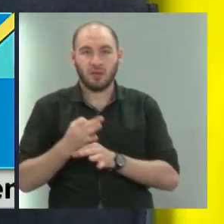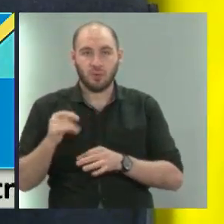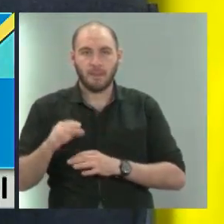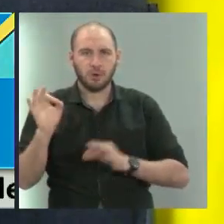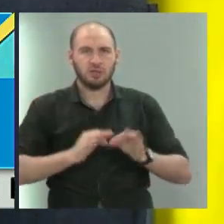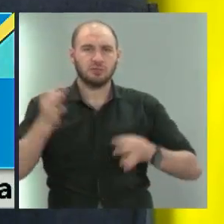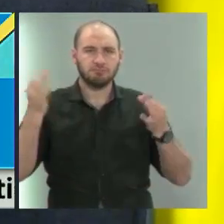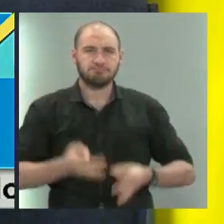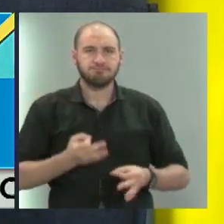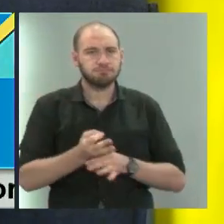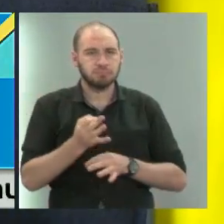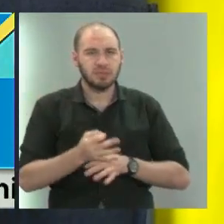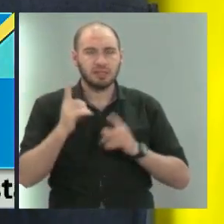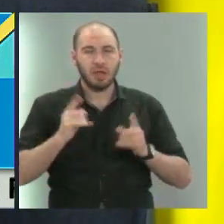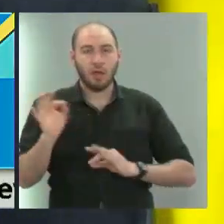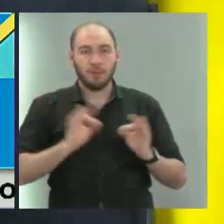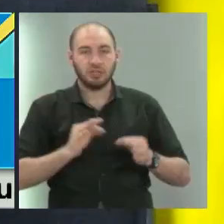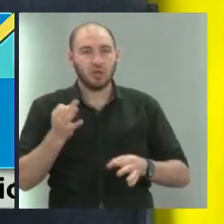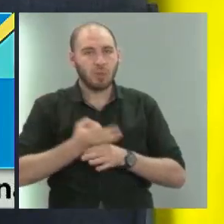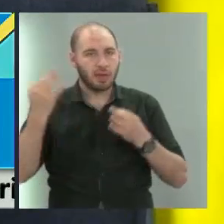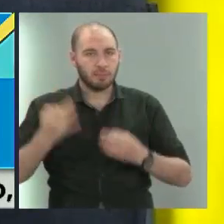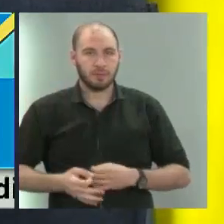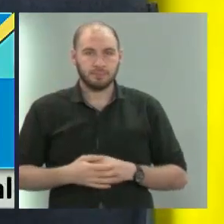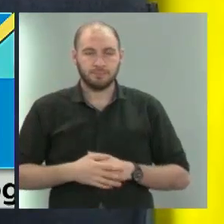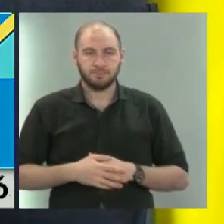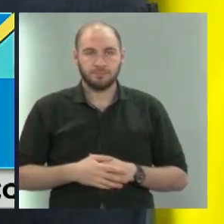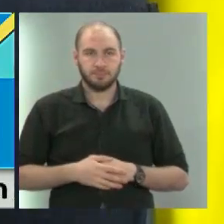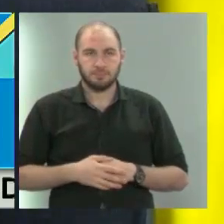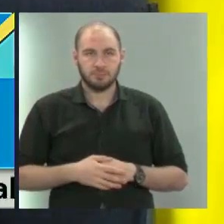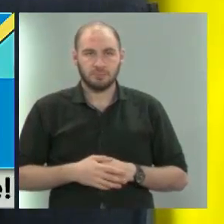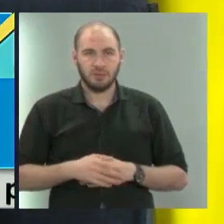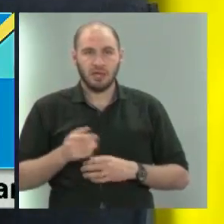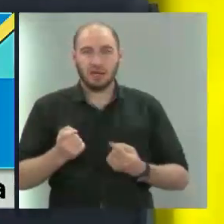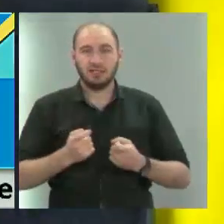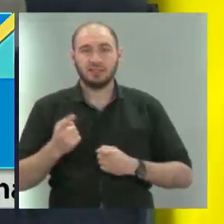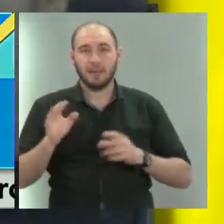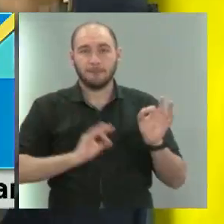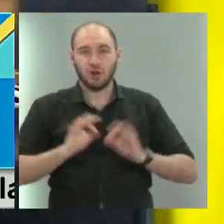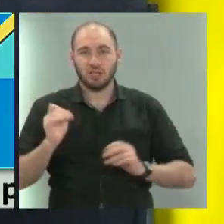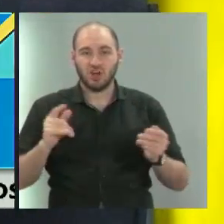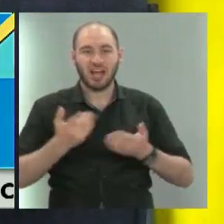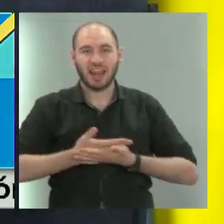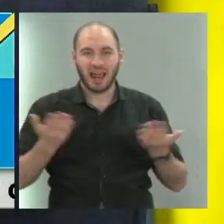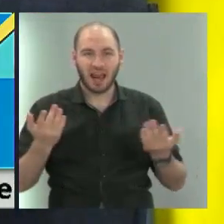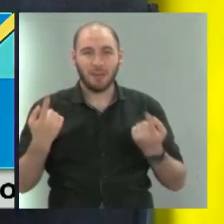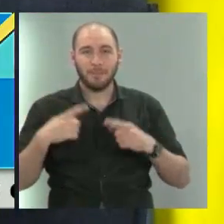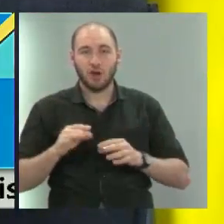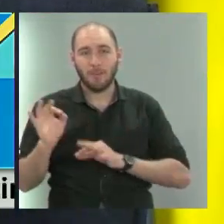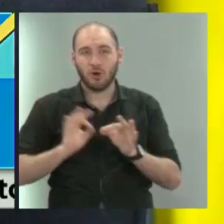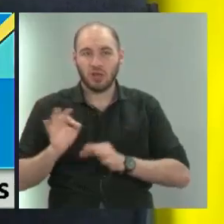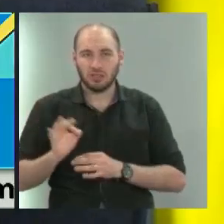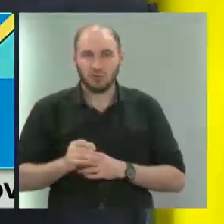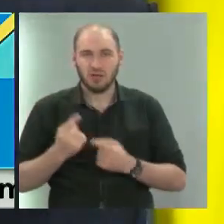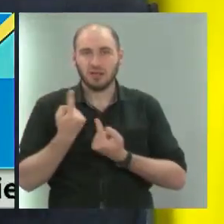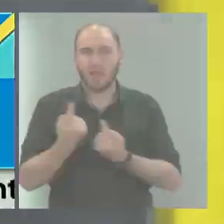buen proyecto educativo y un buen proyecto de escuela. Hace falta un proyecto marco, pero hace falta un proyecto